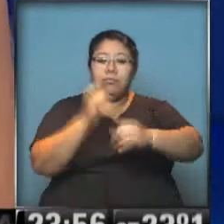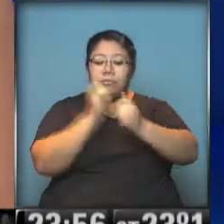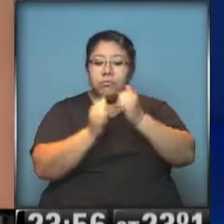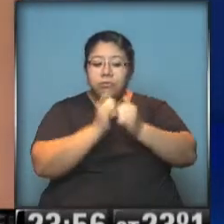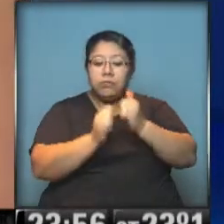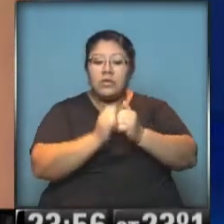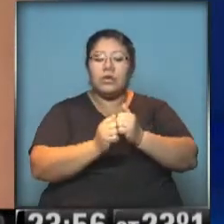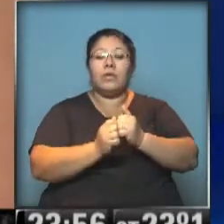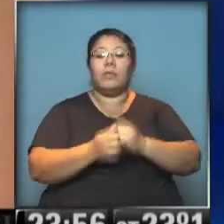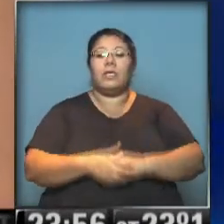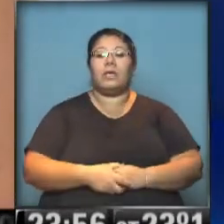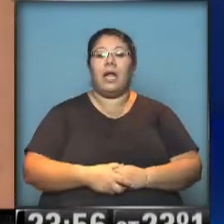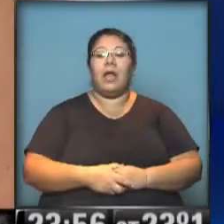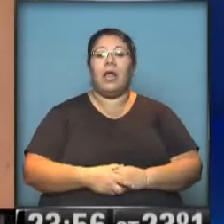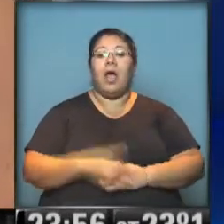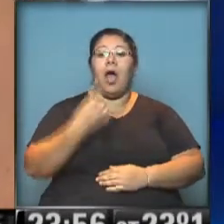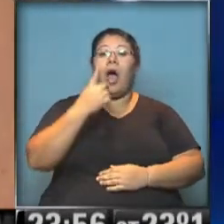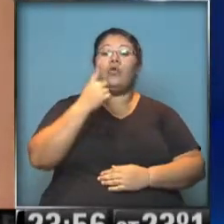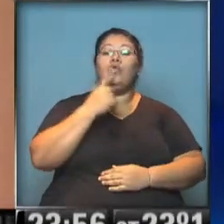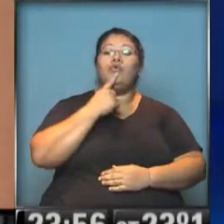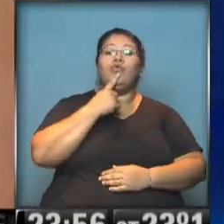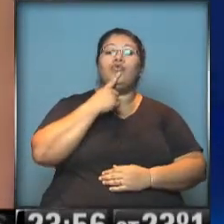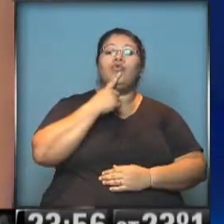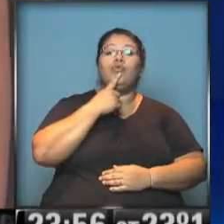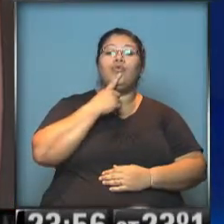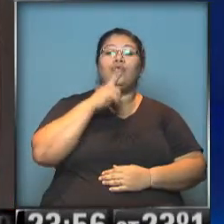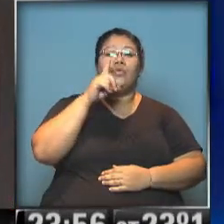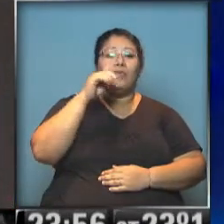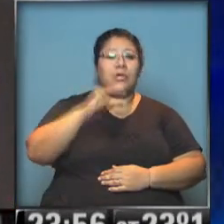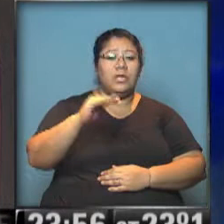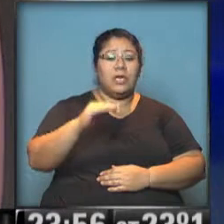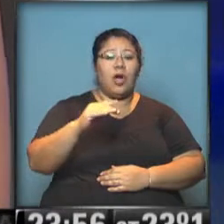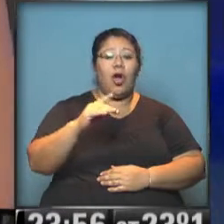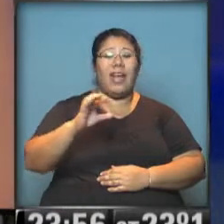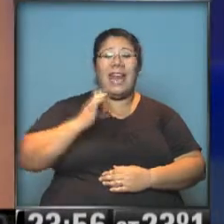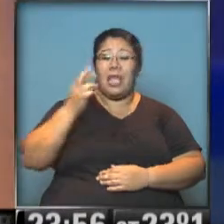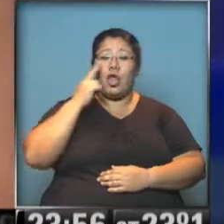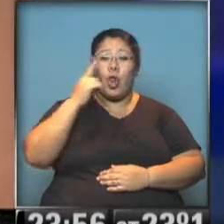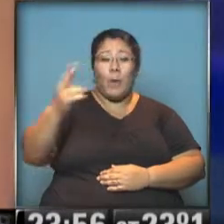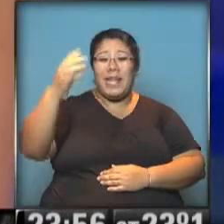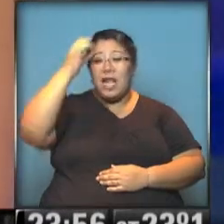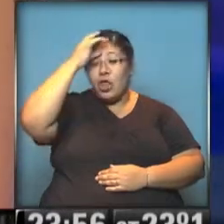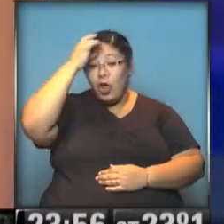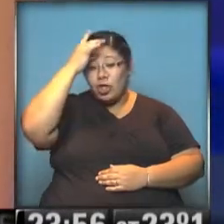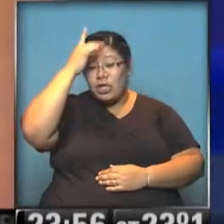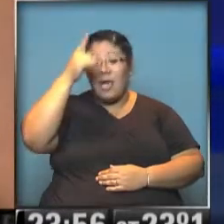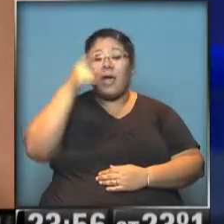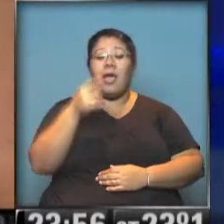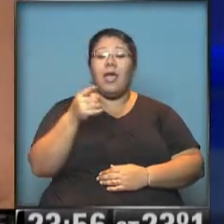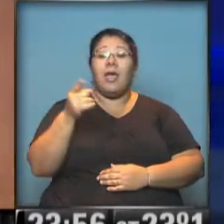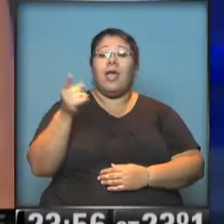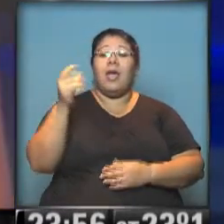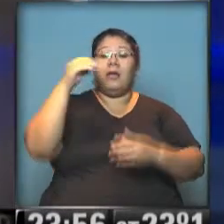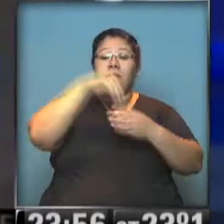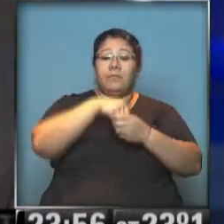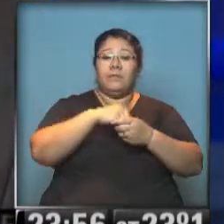un colectivo, violado y asesinado en un colectivo en el año 2012. Justamente en ese documental, uno de los testimonios